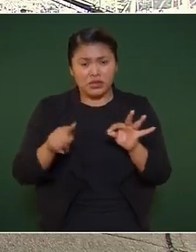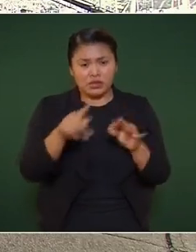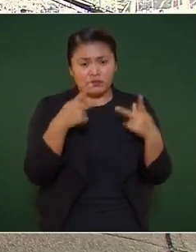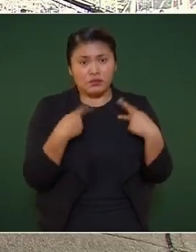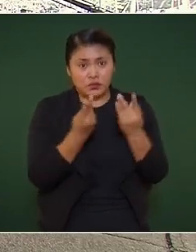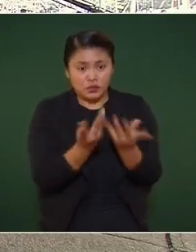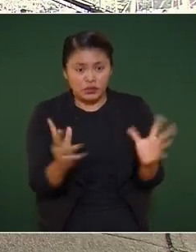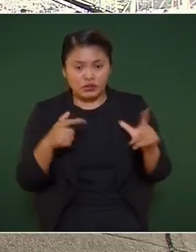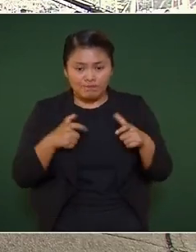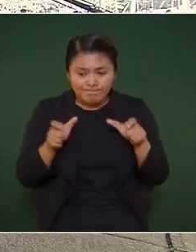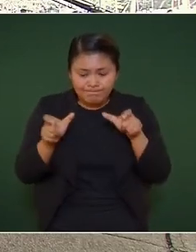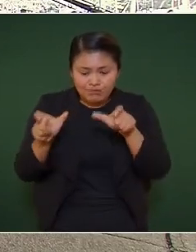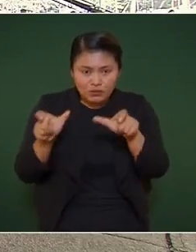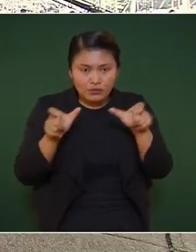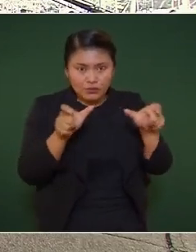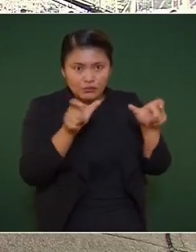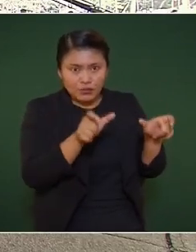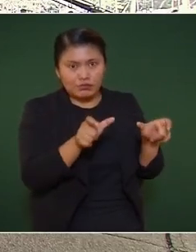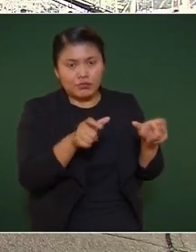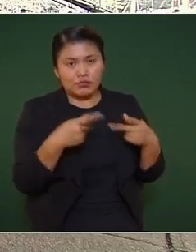en Guelatao,